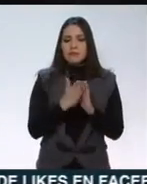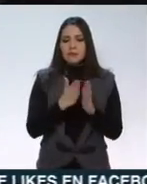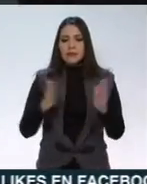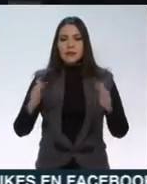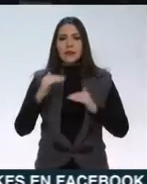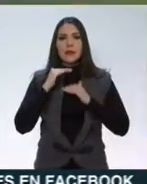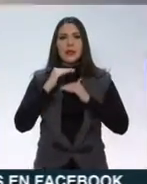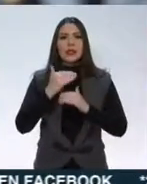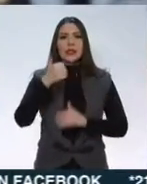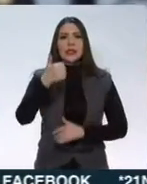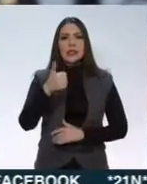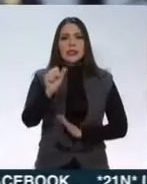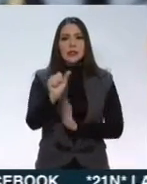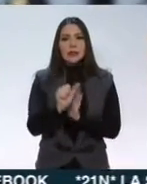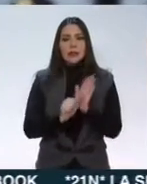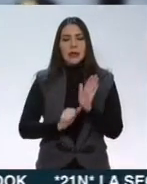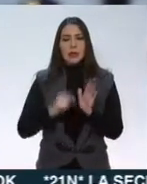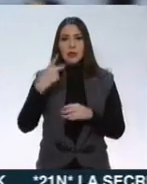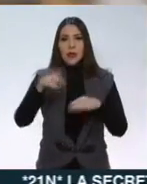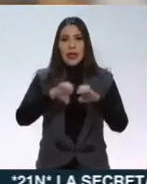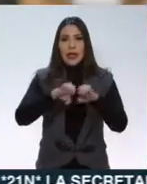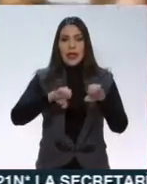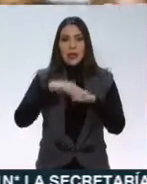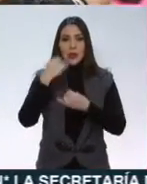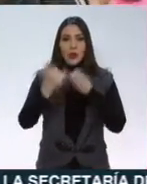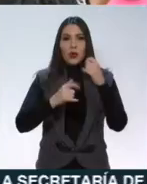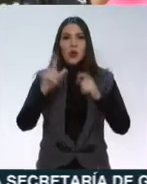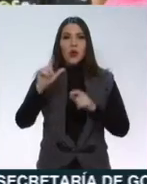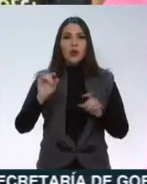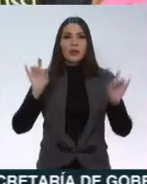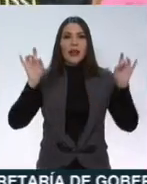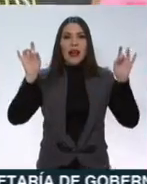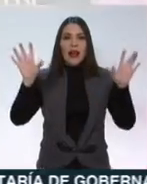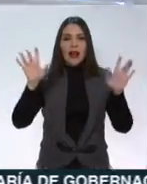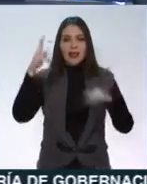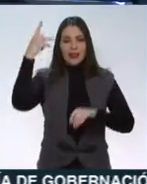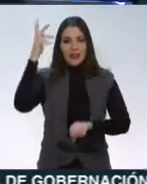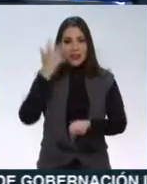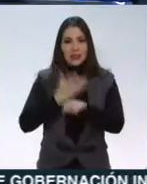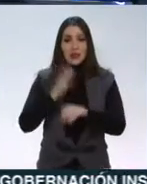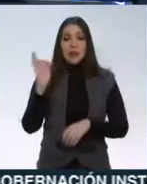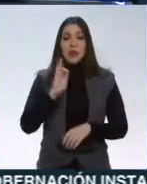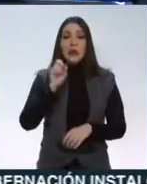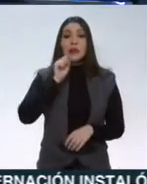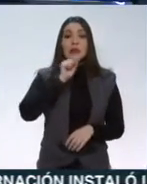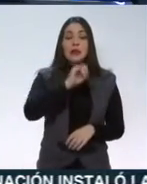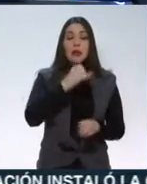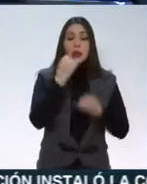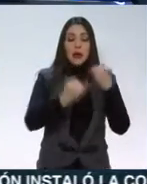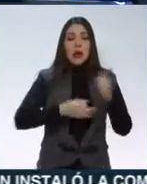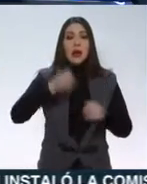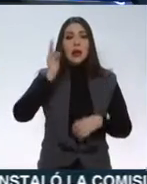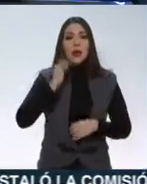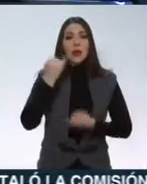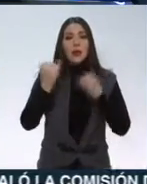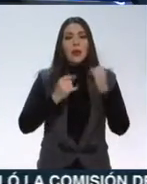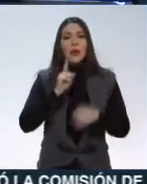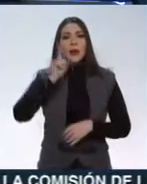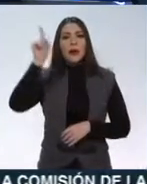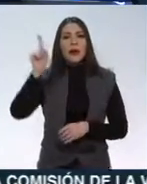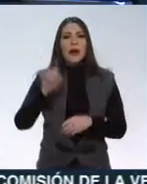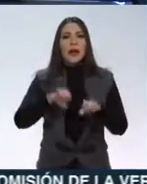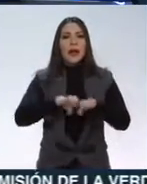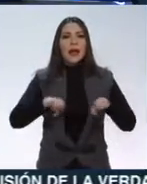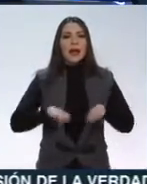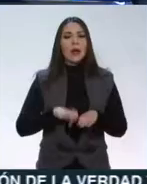Este equipo de Los Ángeles le daría la oportunidad solo si el jugador mexicano accede a jugar en el Barcelona, que creo sería